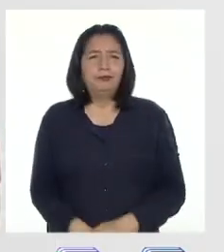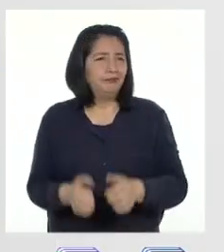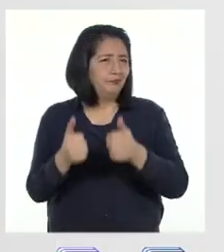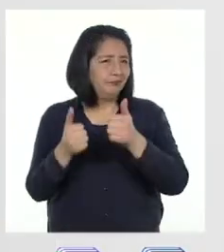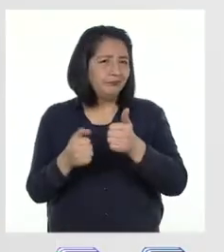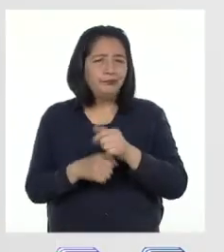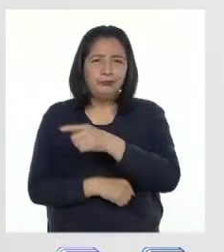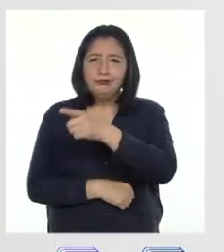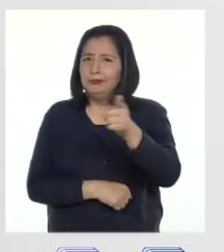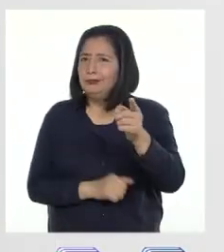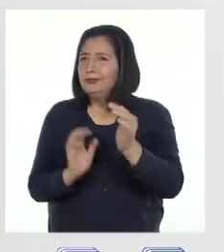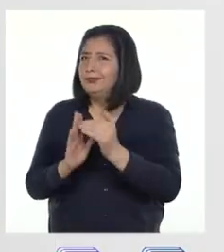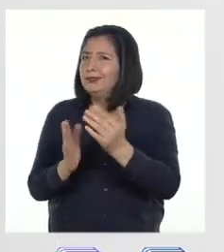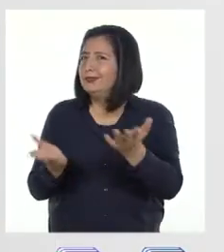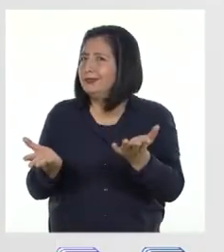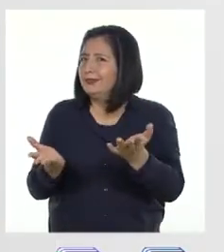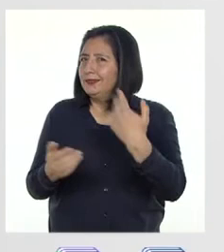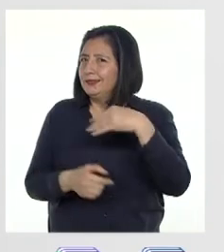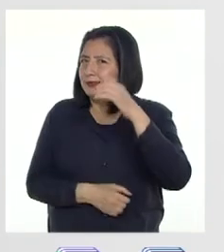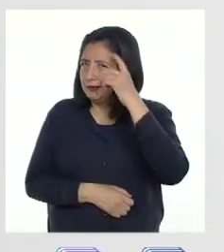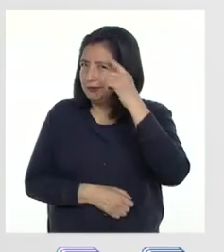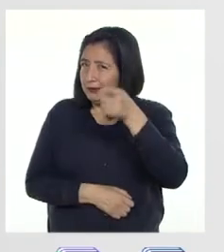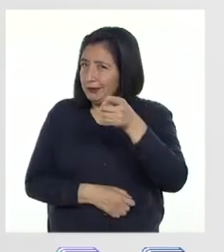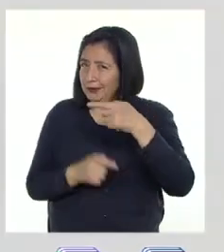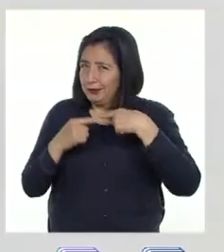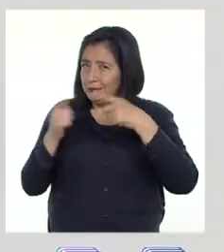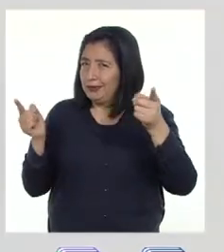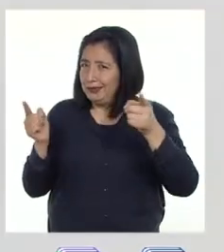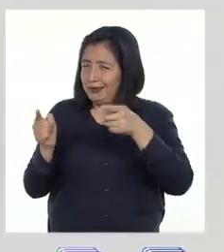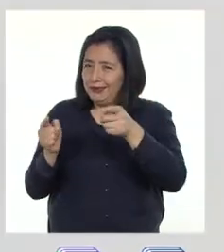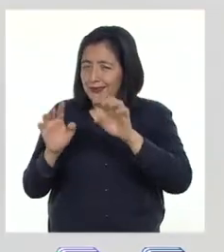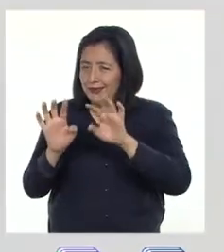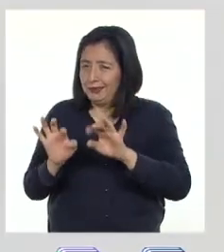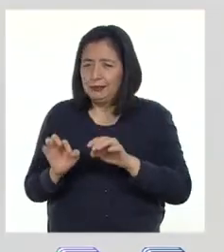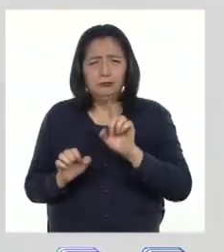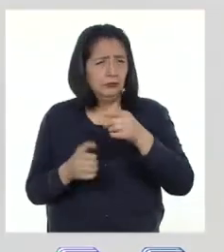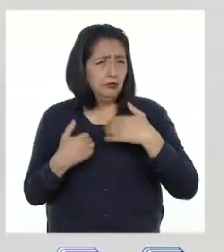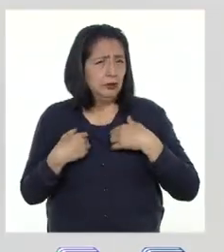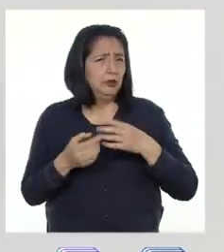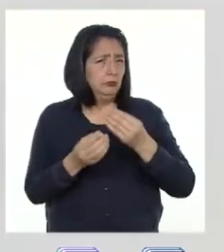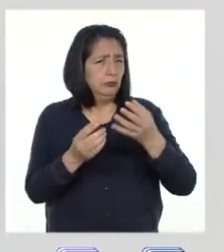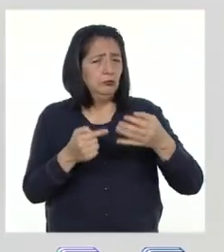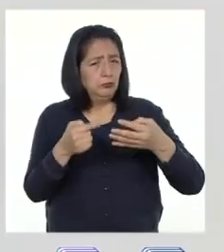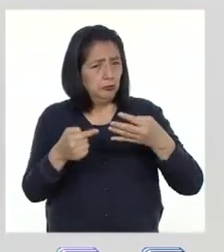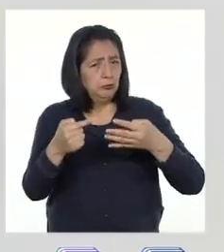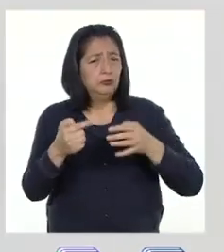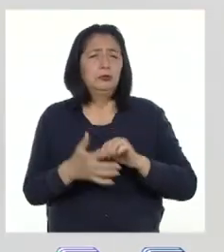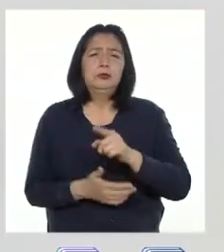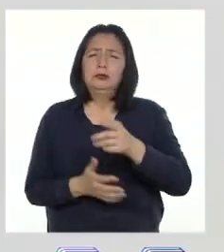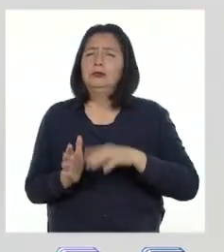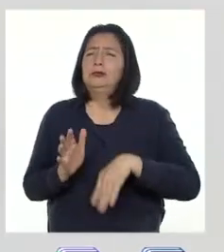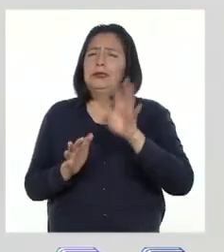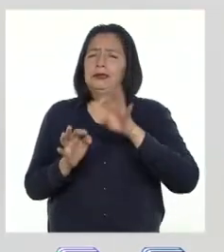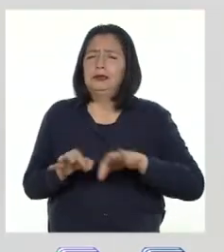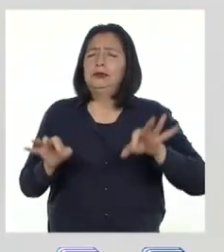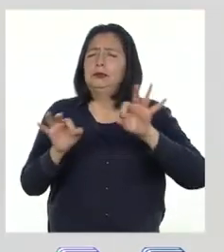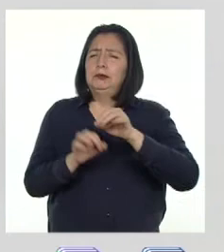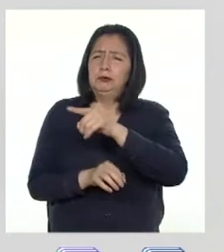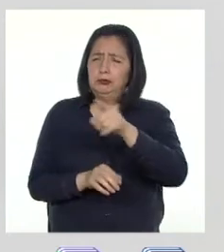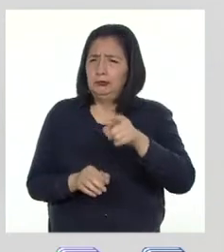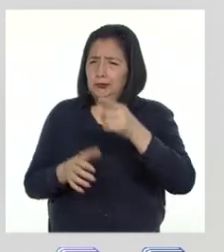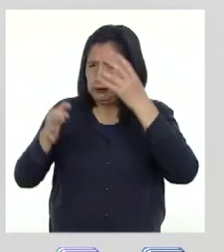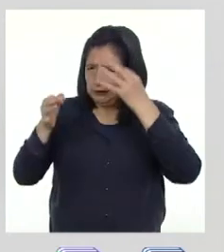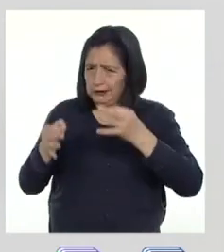Bien, ¿y ustedes en casa? ¿Ya pensaron en sus mensajes? Tienen muchas opciones. Lo más importante es que lo que